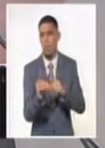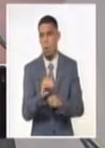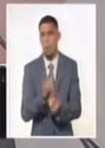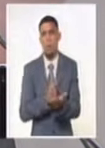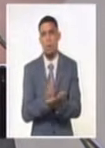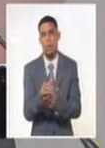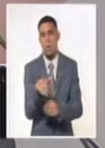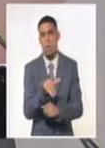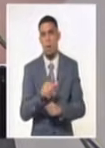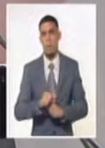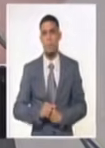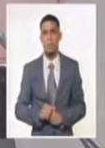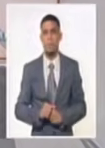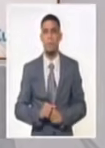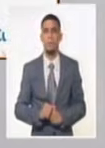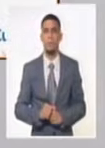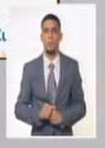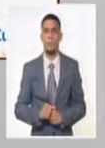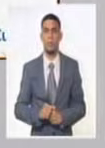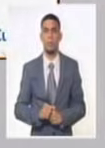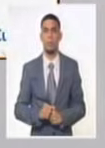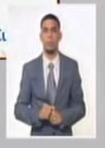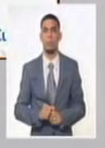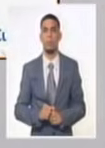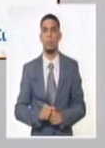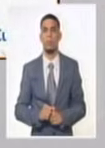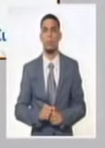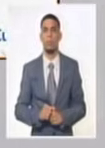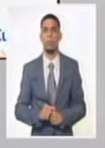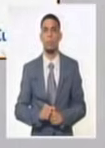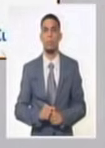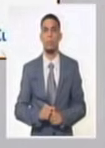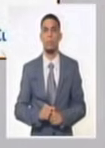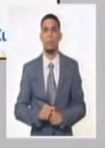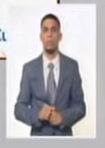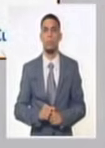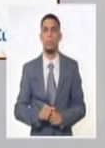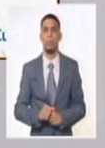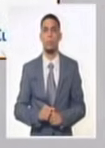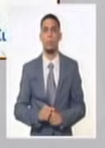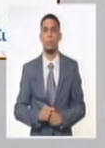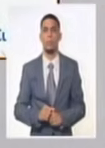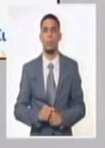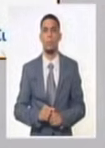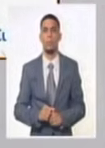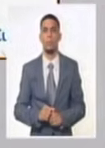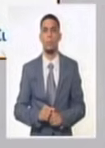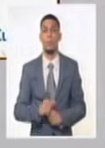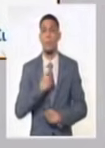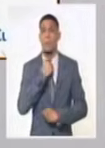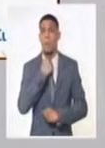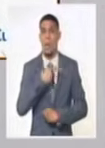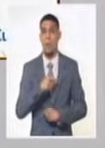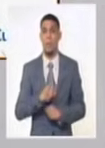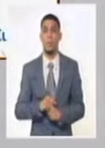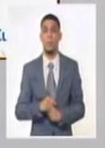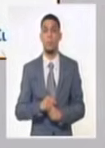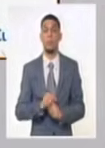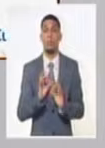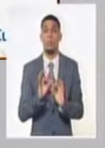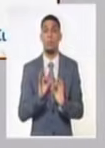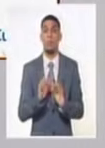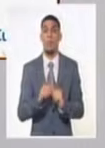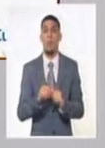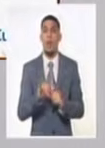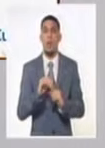detalles adicionales. Hay que decir que en nuestras comunicaciones permanentes